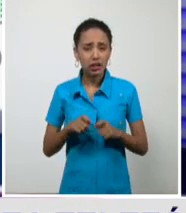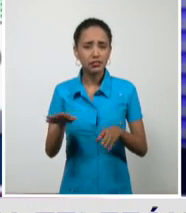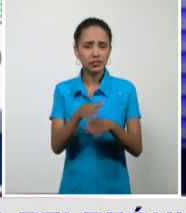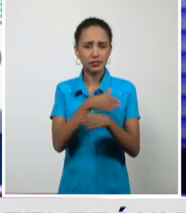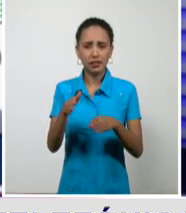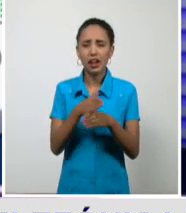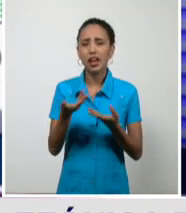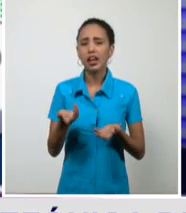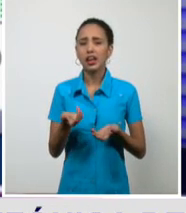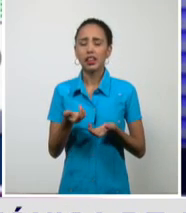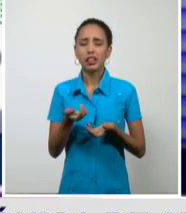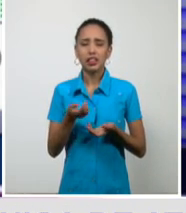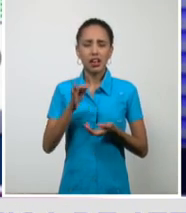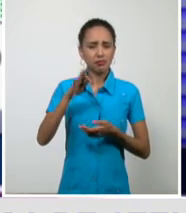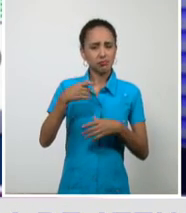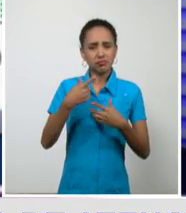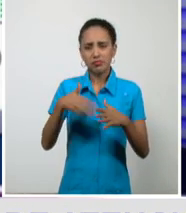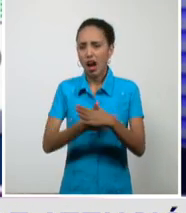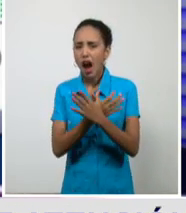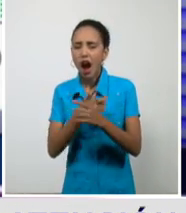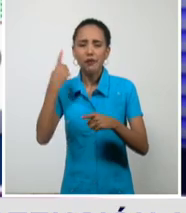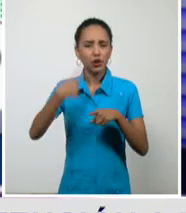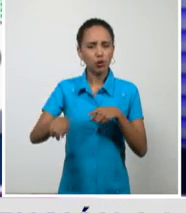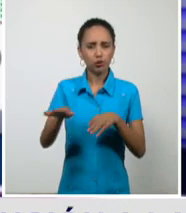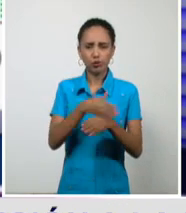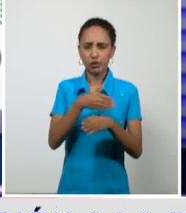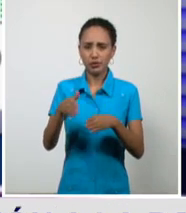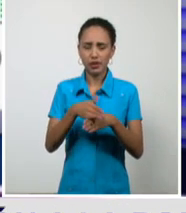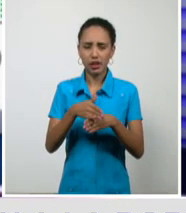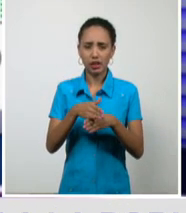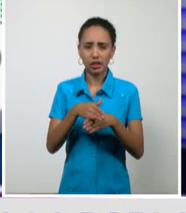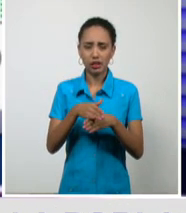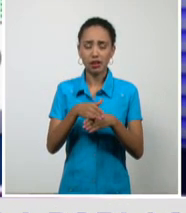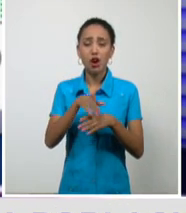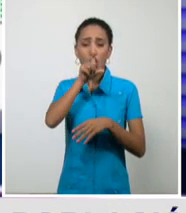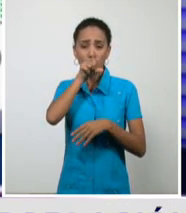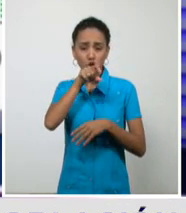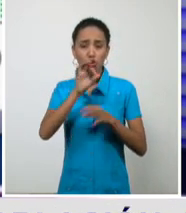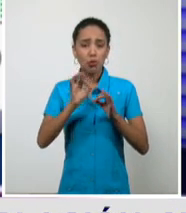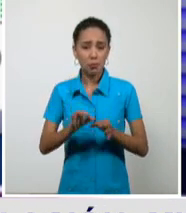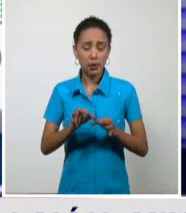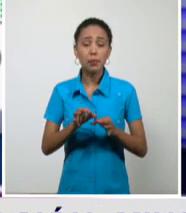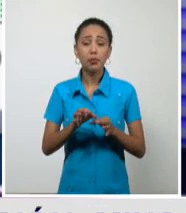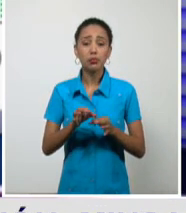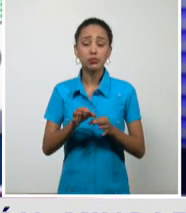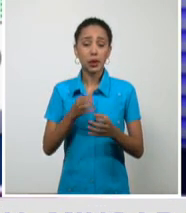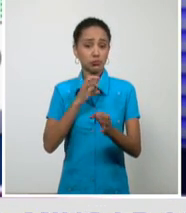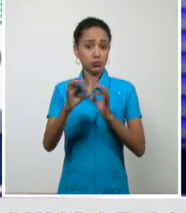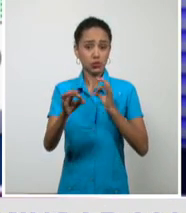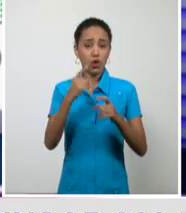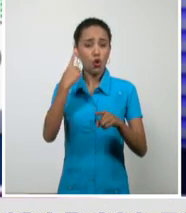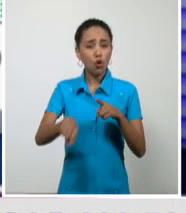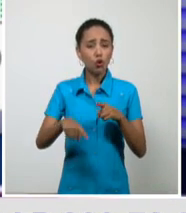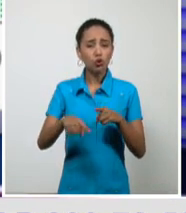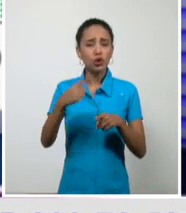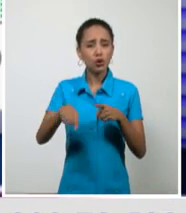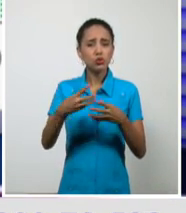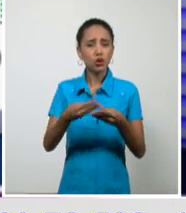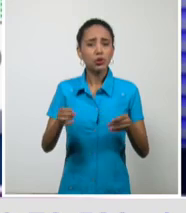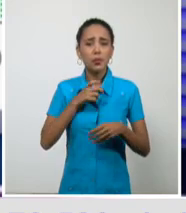la cotorra, un grupo de especies que están protegidas, y también otros recursos naturales como es la arena que se extrae de los